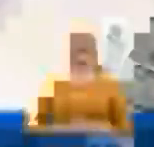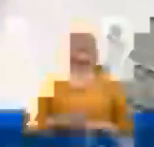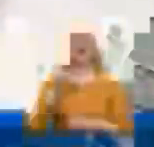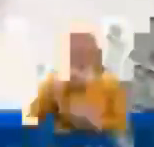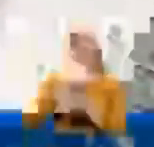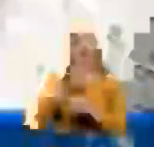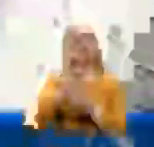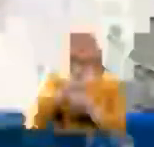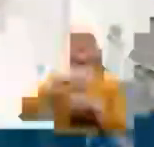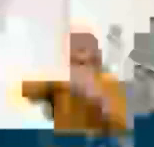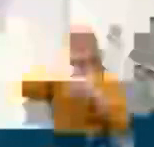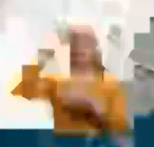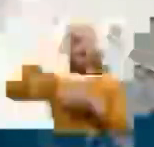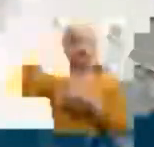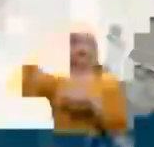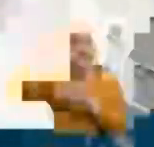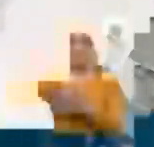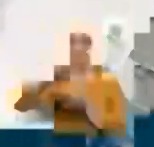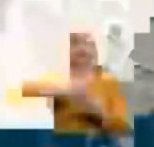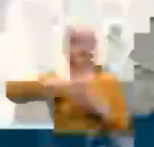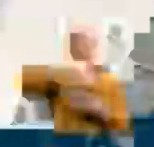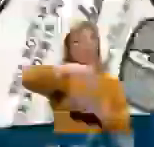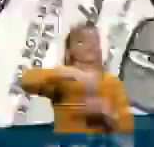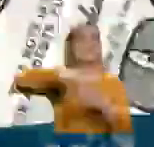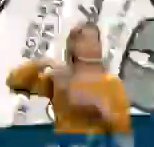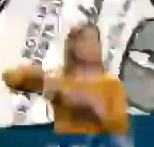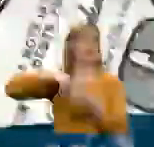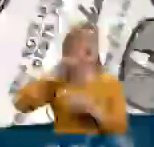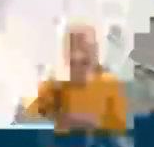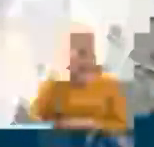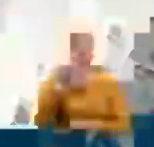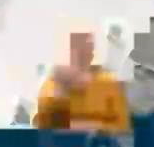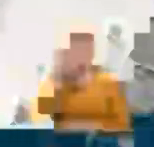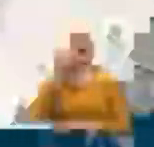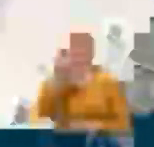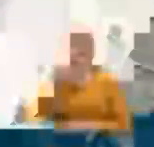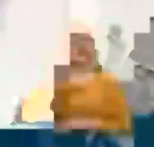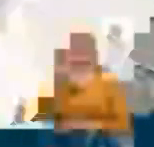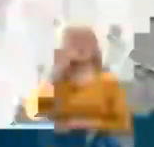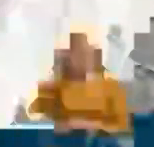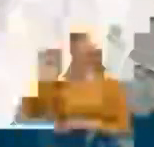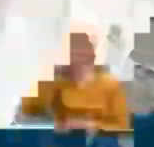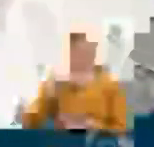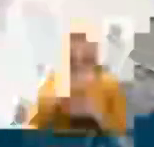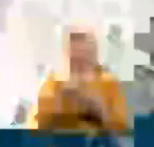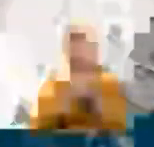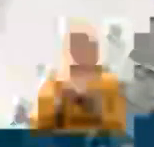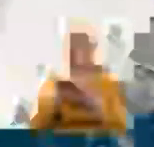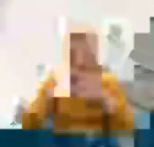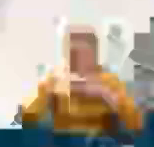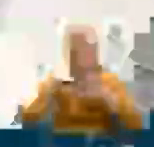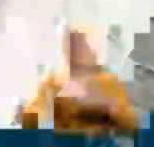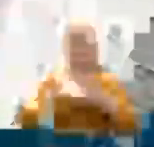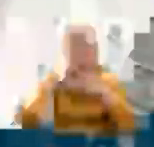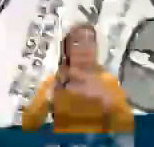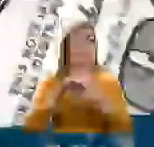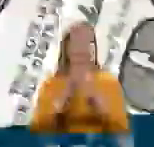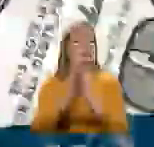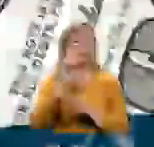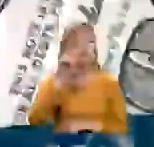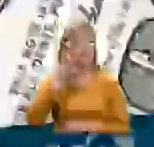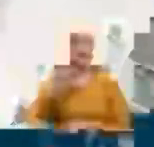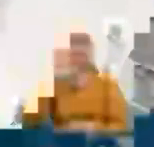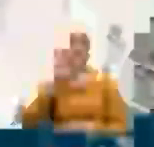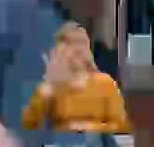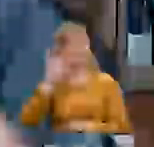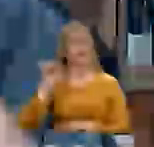esto el gobierno aspira a cubrir 154,7 millones en pagos pendientes y requerimientos por 265,3 millones